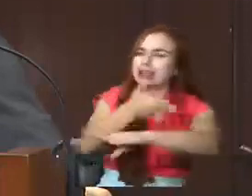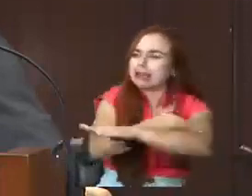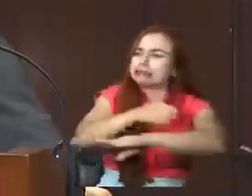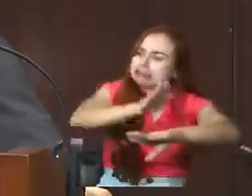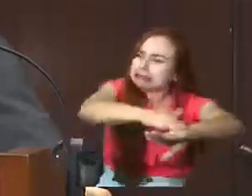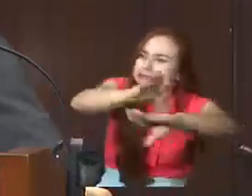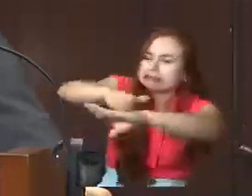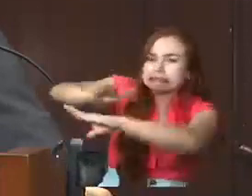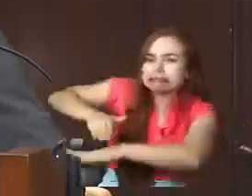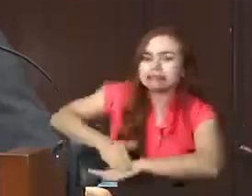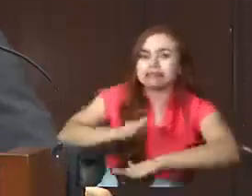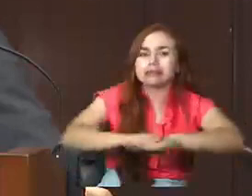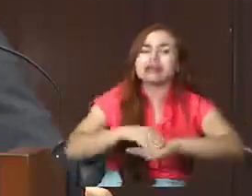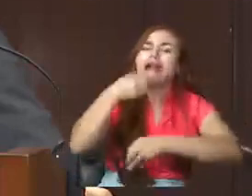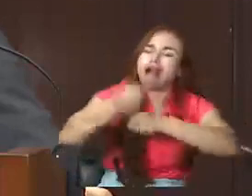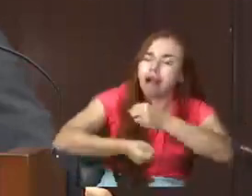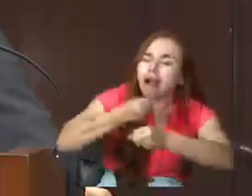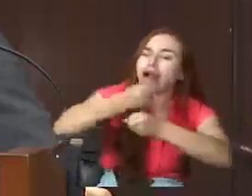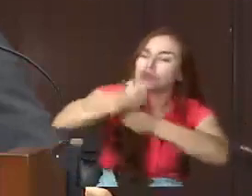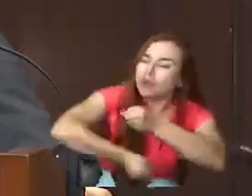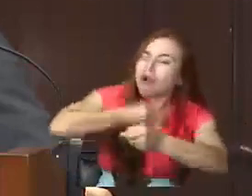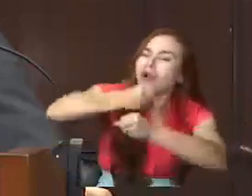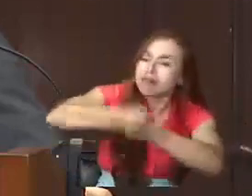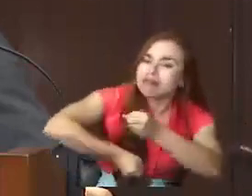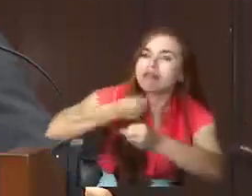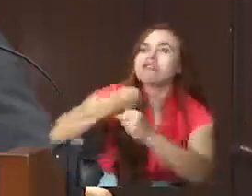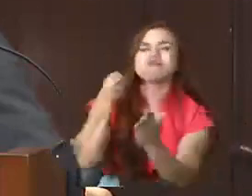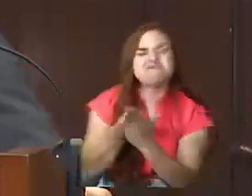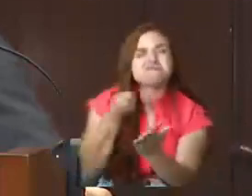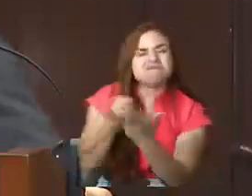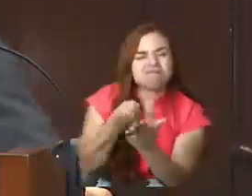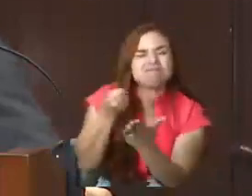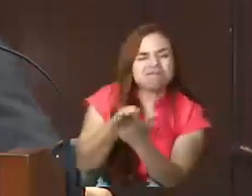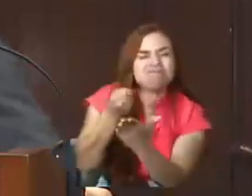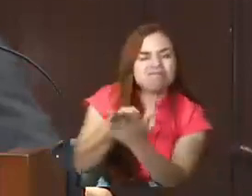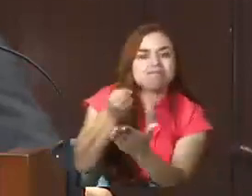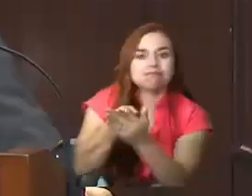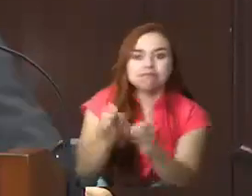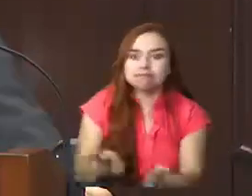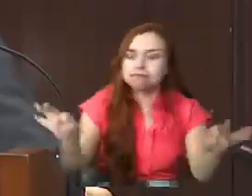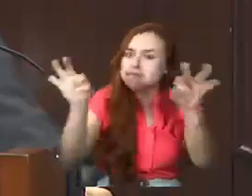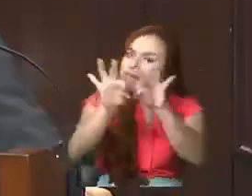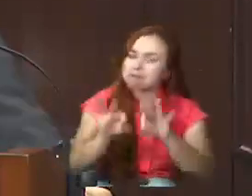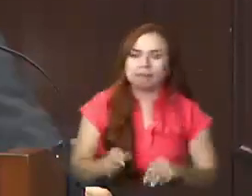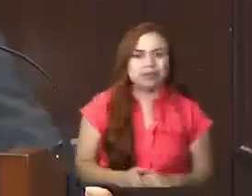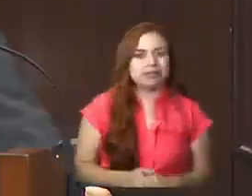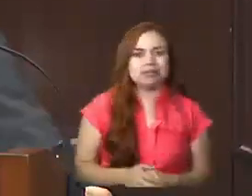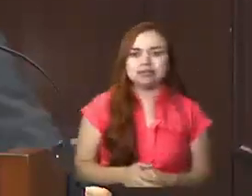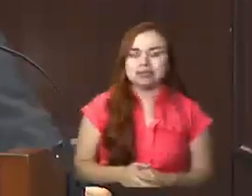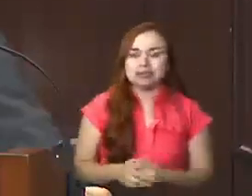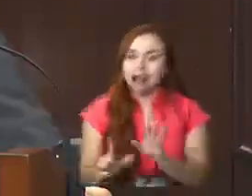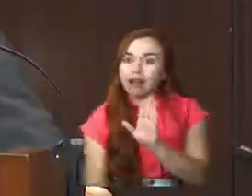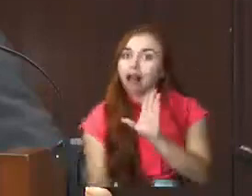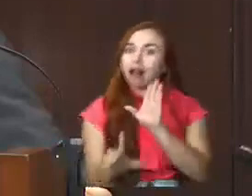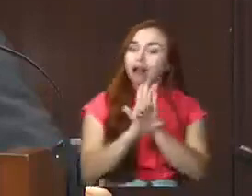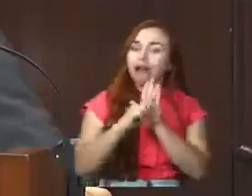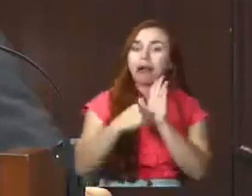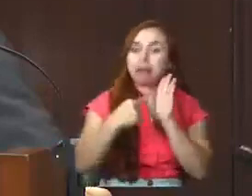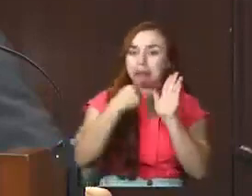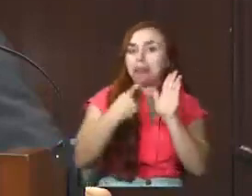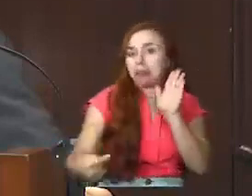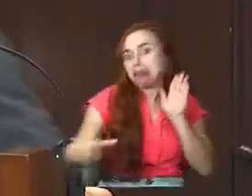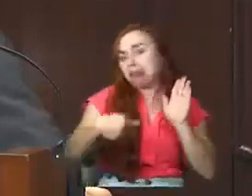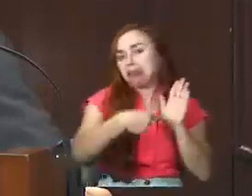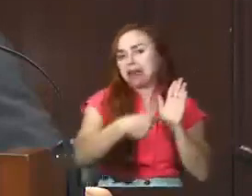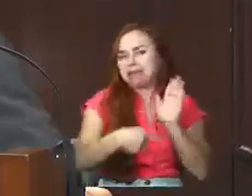educativa, y que por años, desde su instalación de manera ambigua en una ley, no se definía